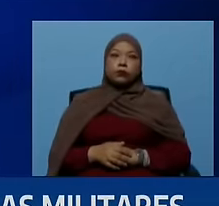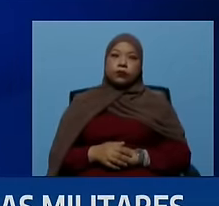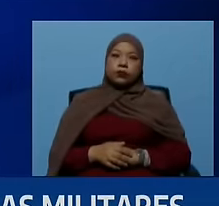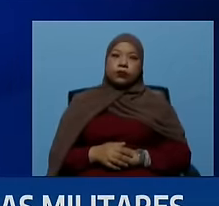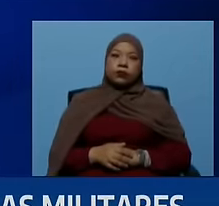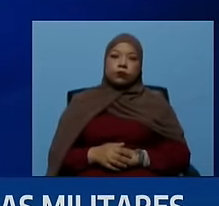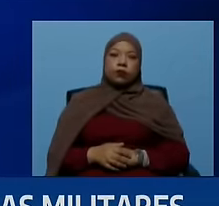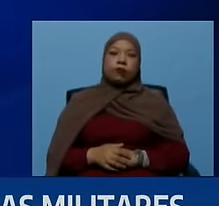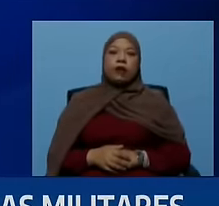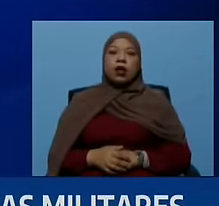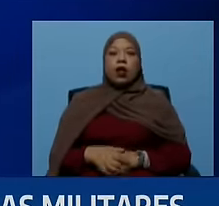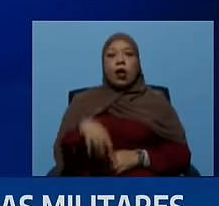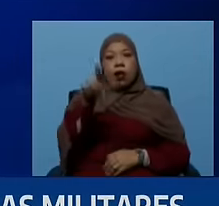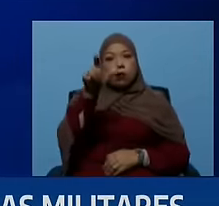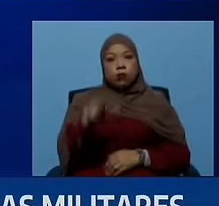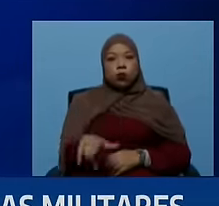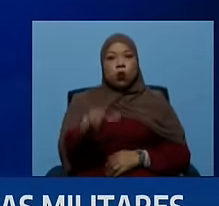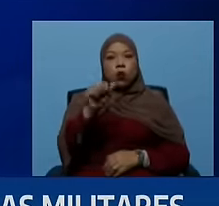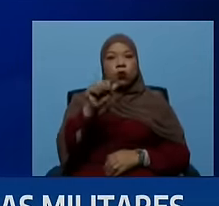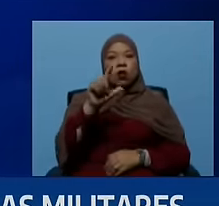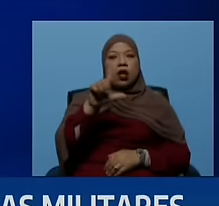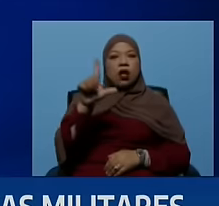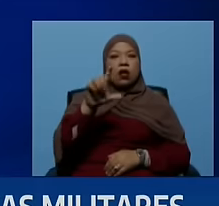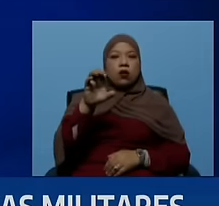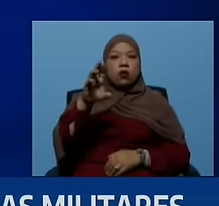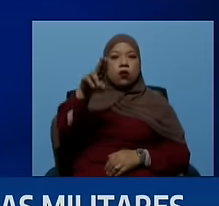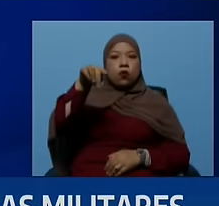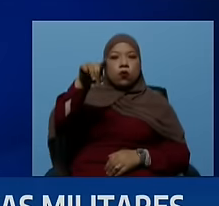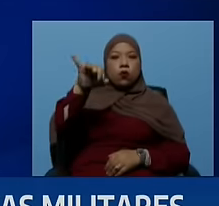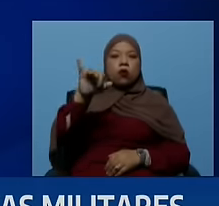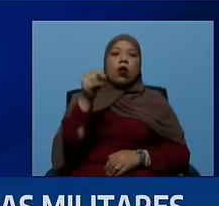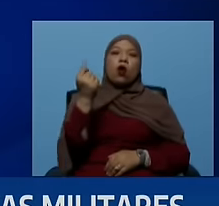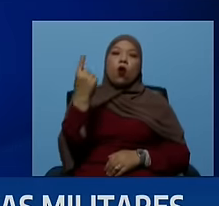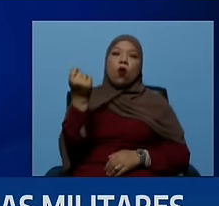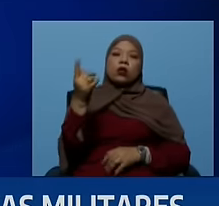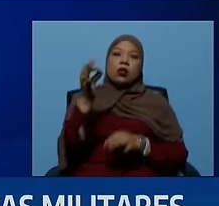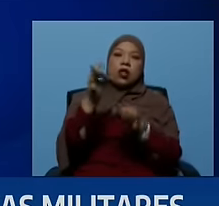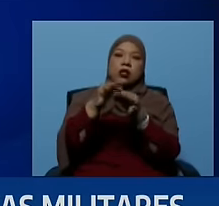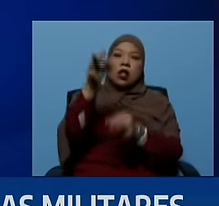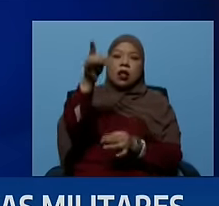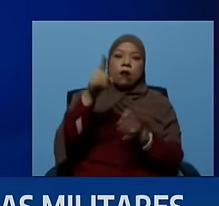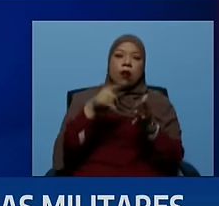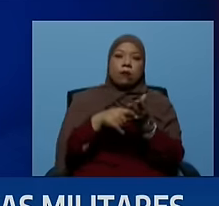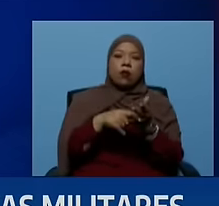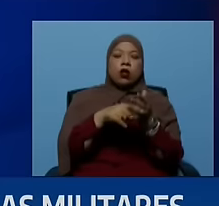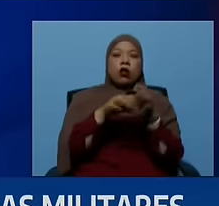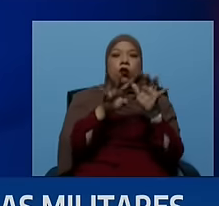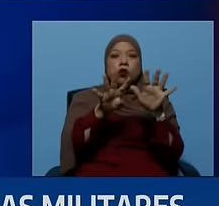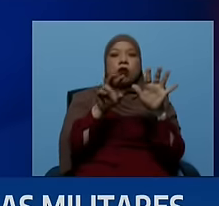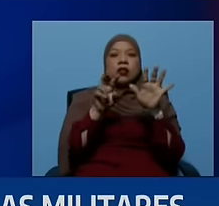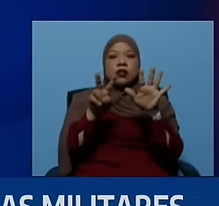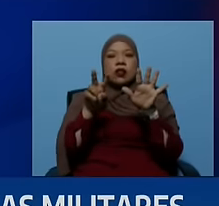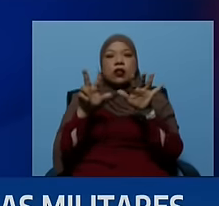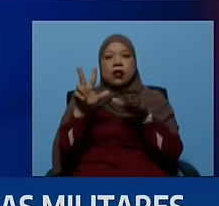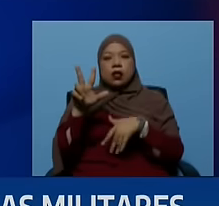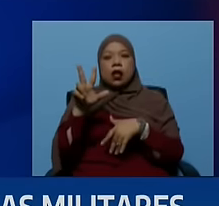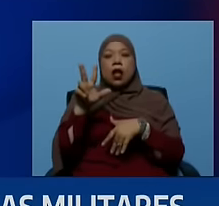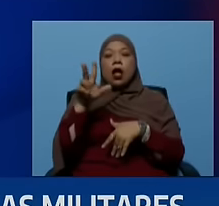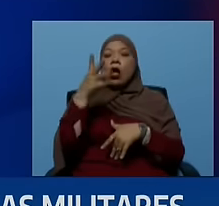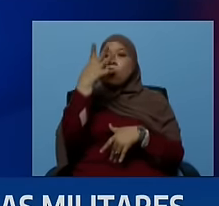Allende murió el 11 de septiembre de 1973 creo que no entienden la historia